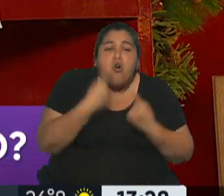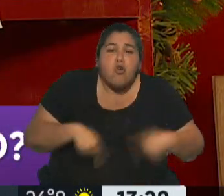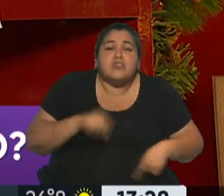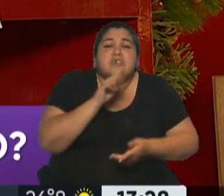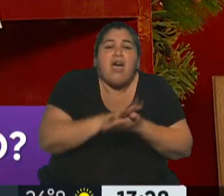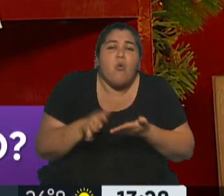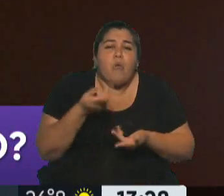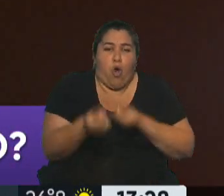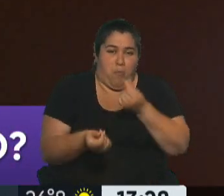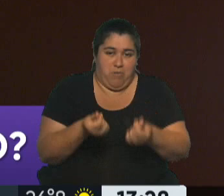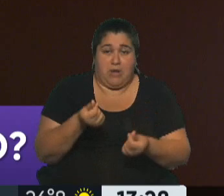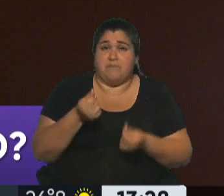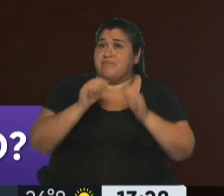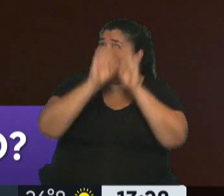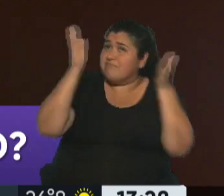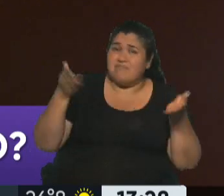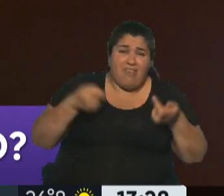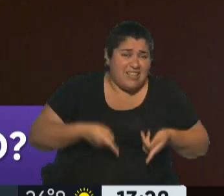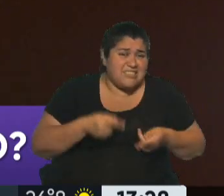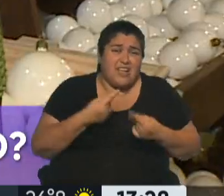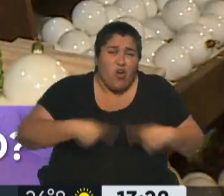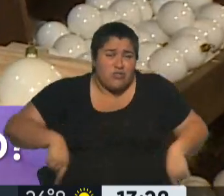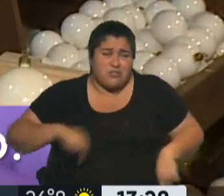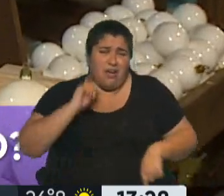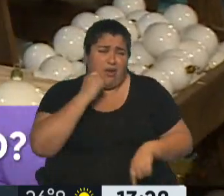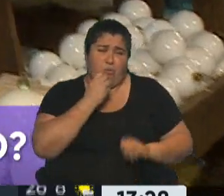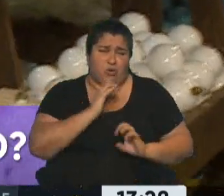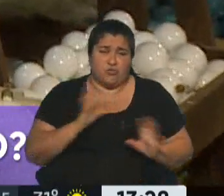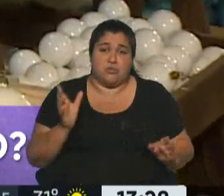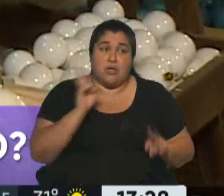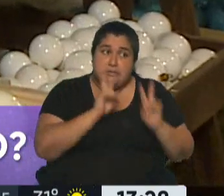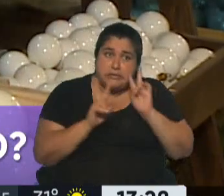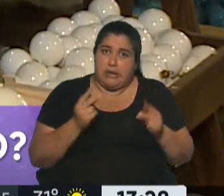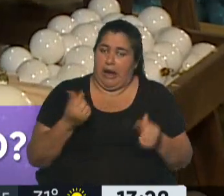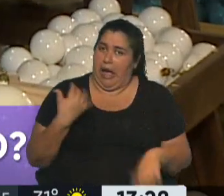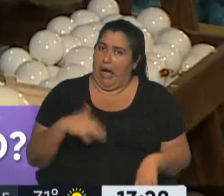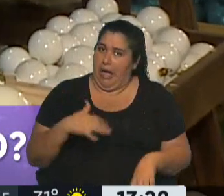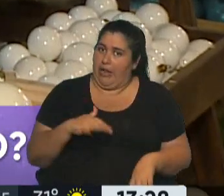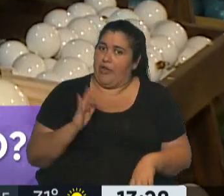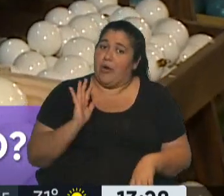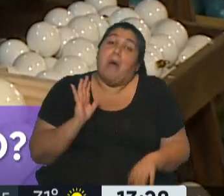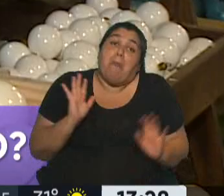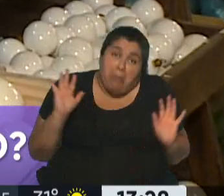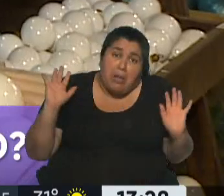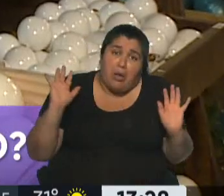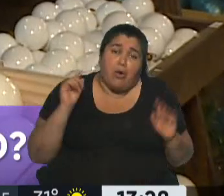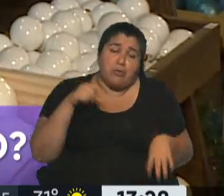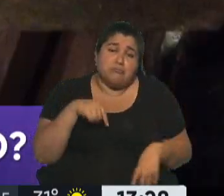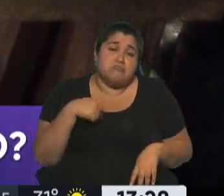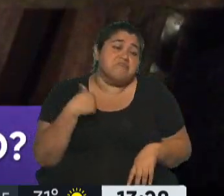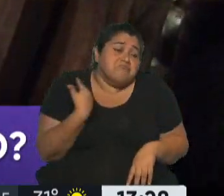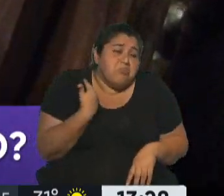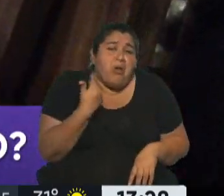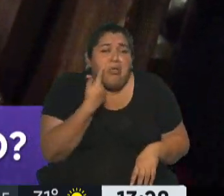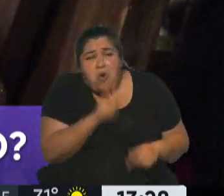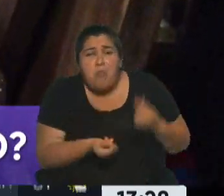Este local es hermoso. ¿Cómo encontrar los precios? Y complicado, pero bueno, uno hace lo que puede, sí,